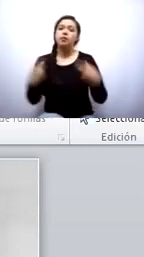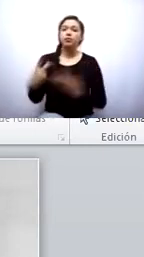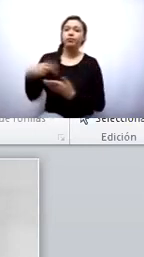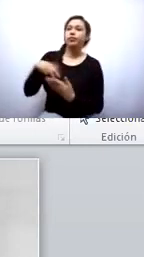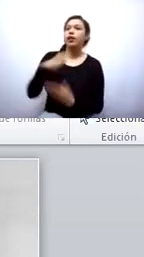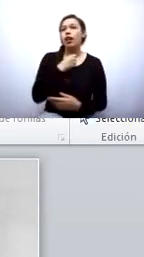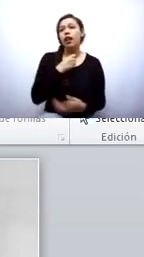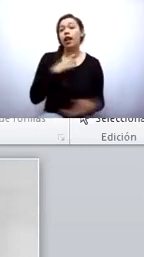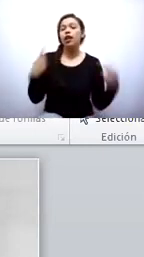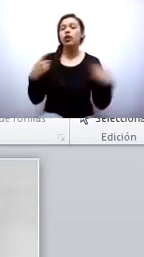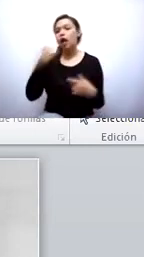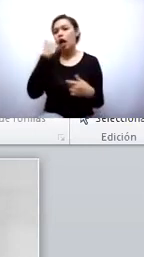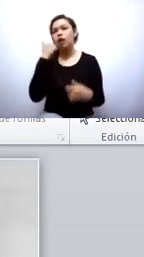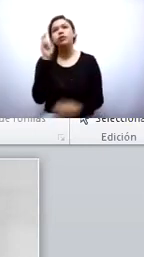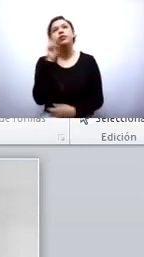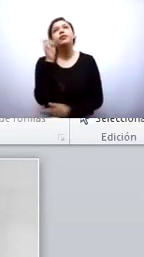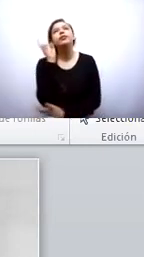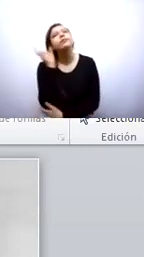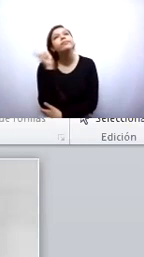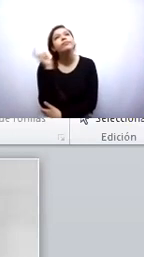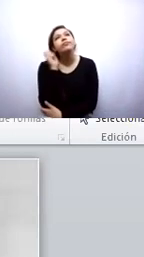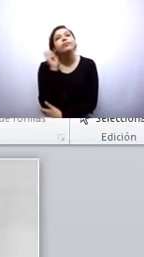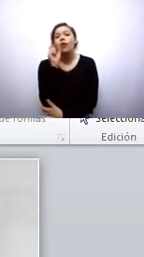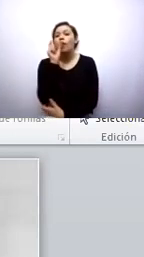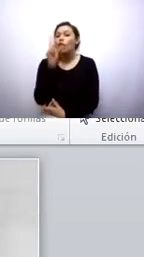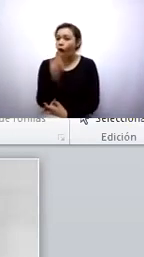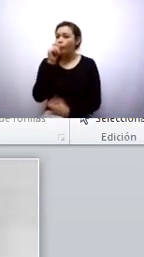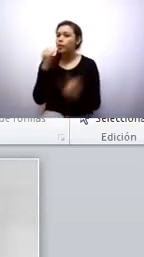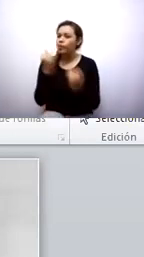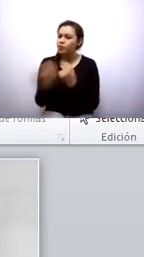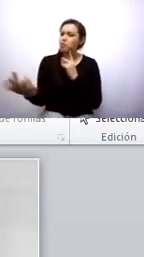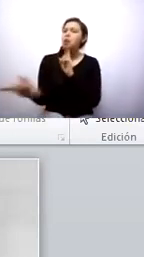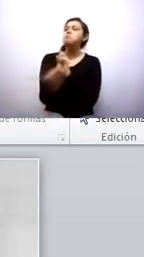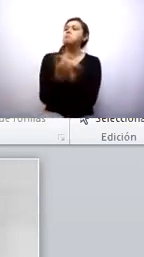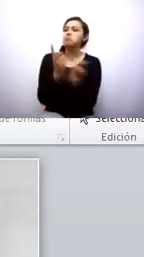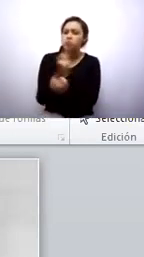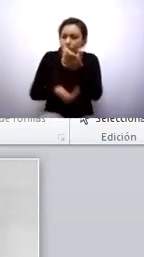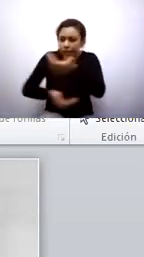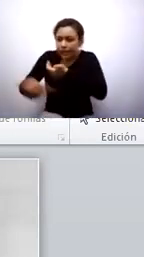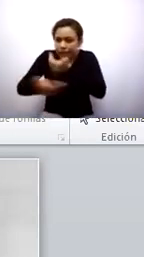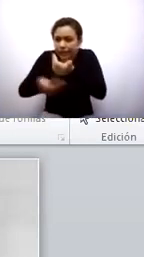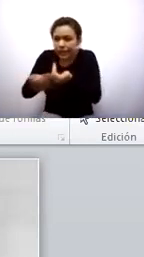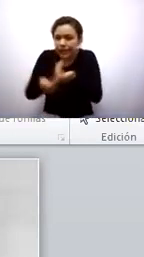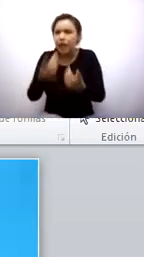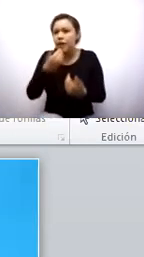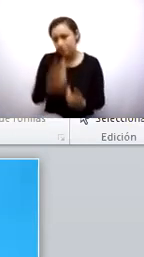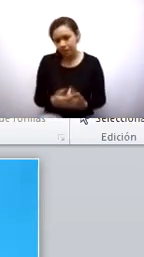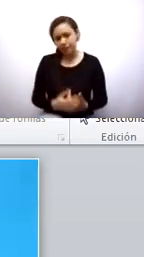nos están escuchando, sino que podamos tener esa interacción, esa interactividad, esa retroalimentación con ellos,